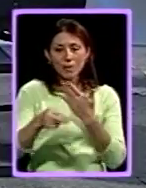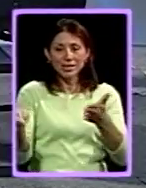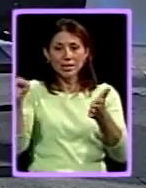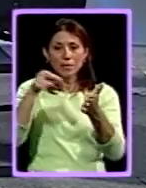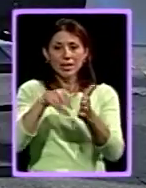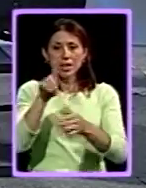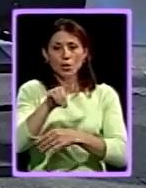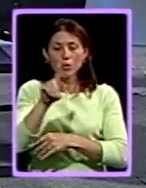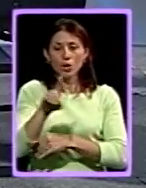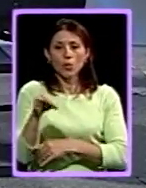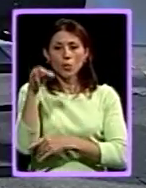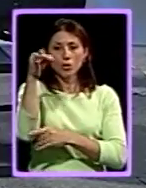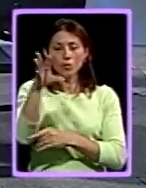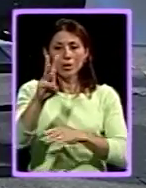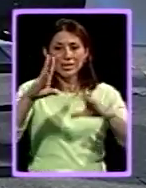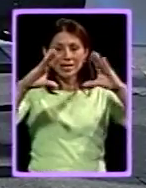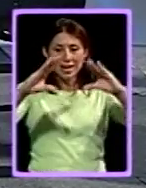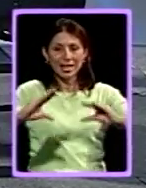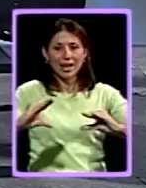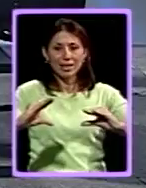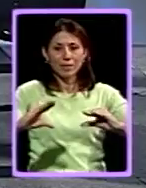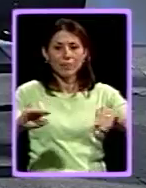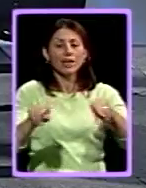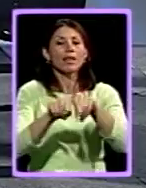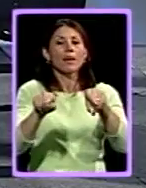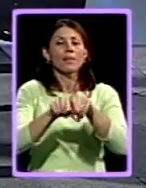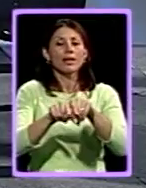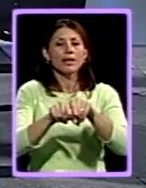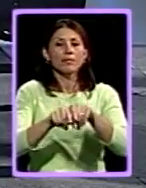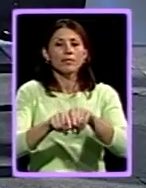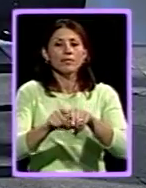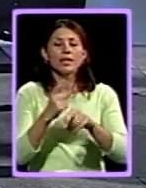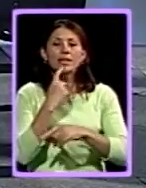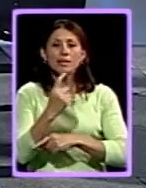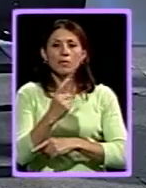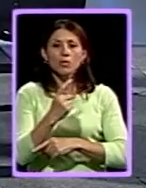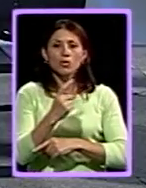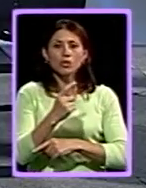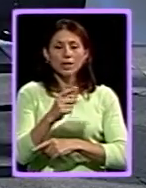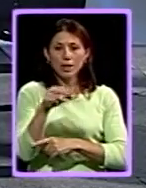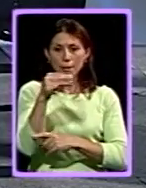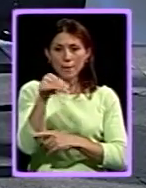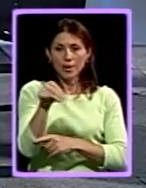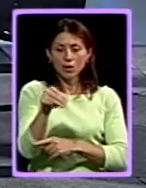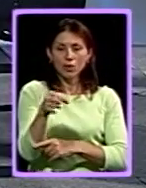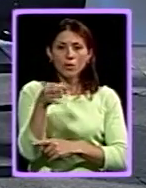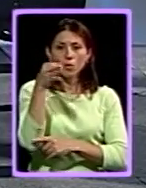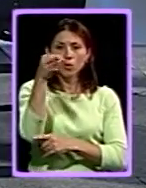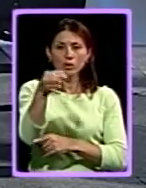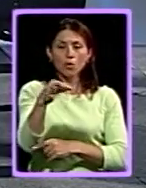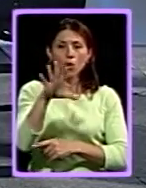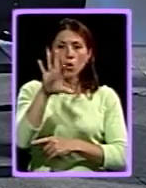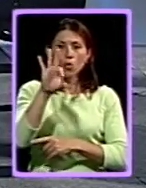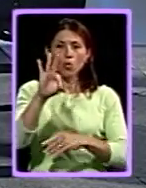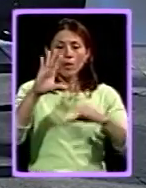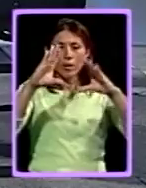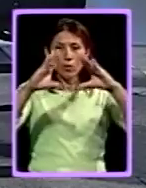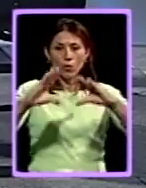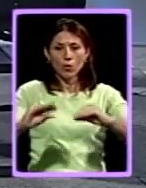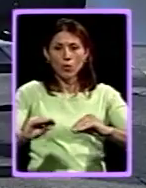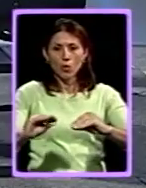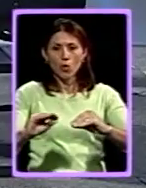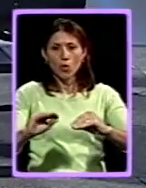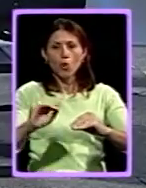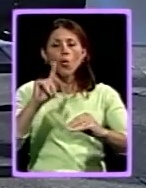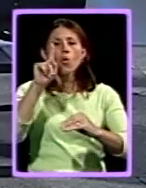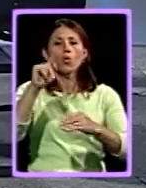el próximo domingo a las 6 de la tarde. Tenemos que decirles también que dentro de una semana, a las 9:05, estaremos con un nuevo programa hecho